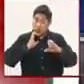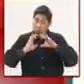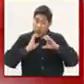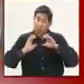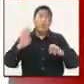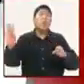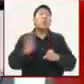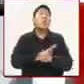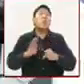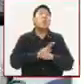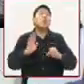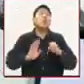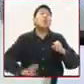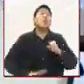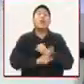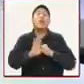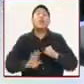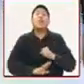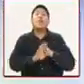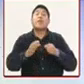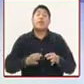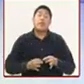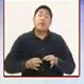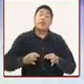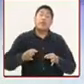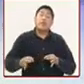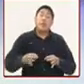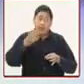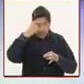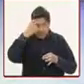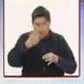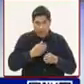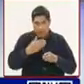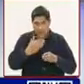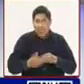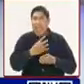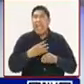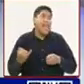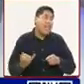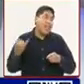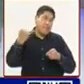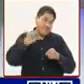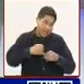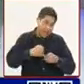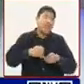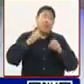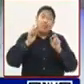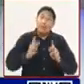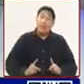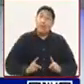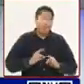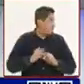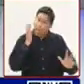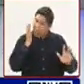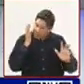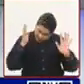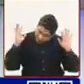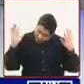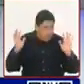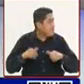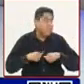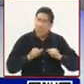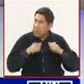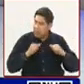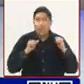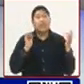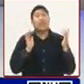El Ministerio de Defensa ha postergado los licenciamientos y también los reclutamientos, pero la gente persiste en estos puntos. Estamos en